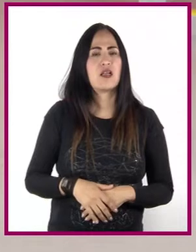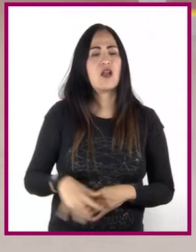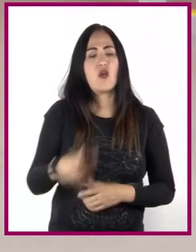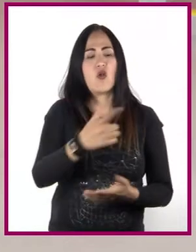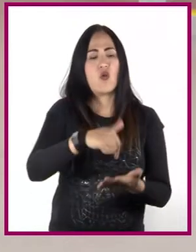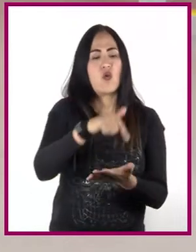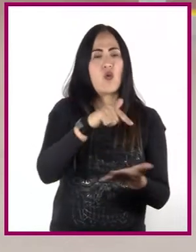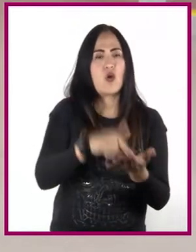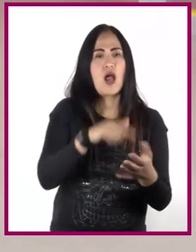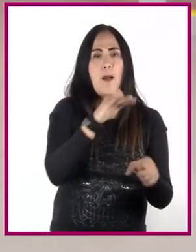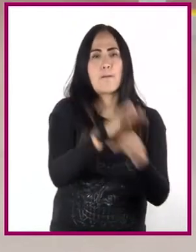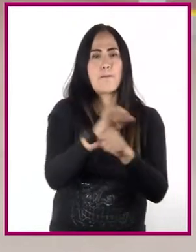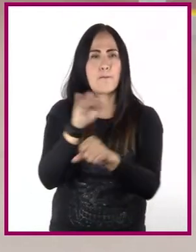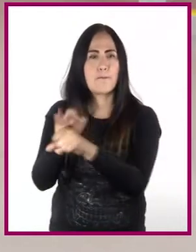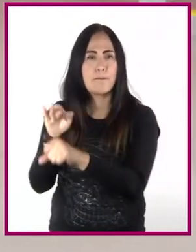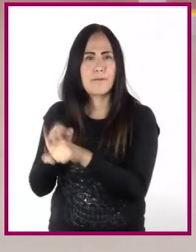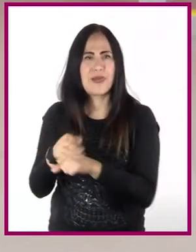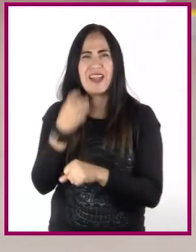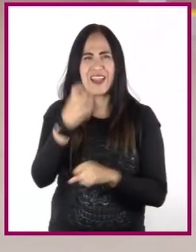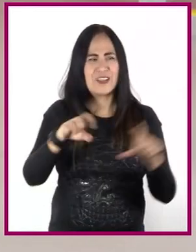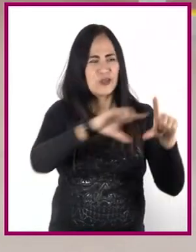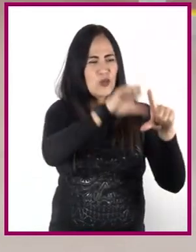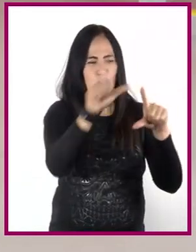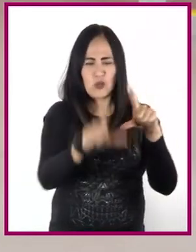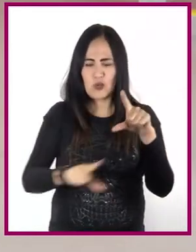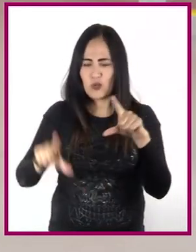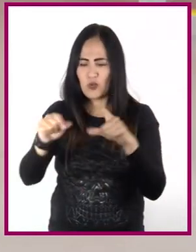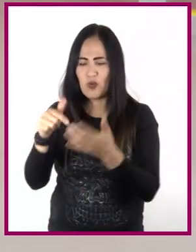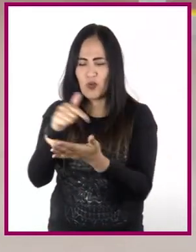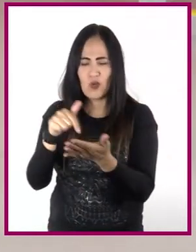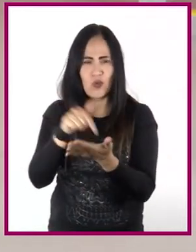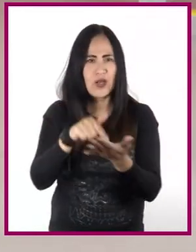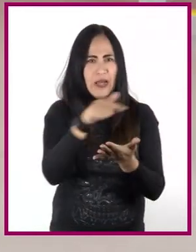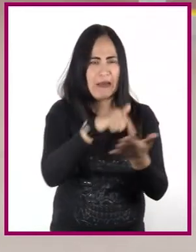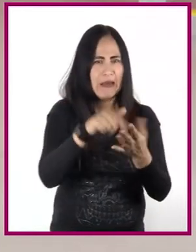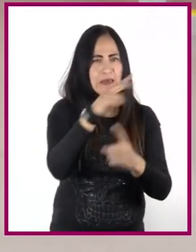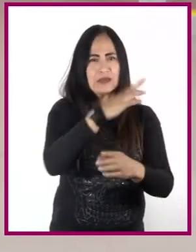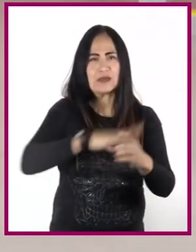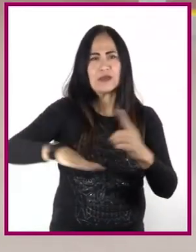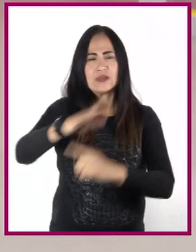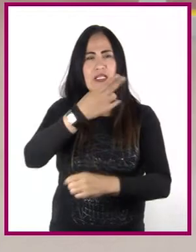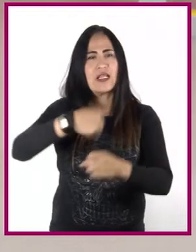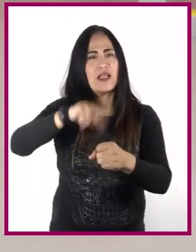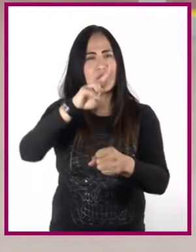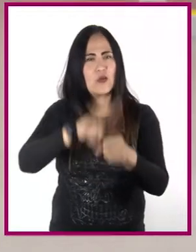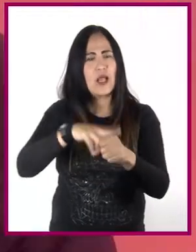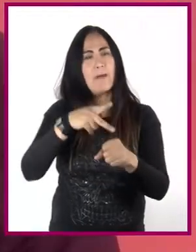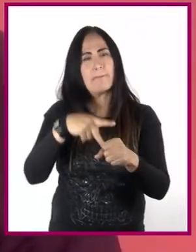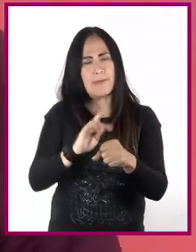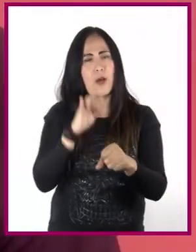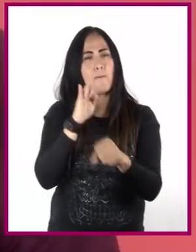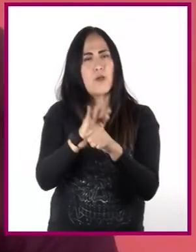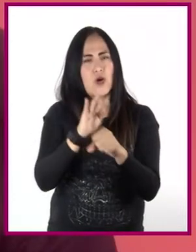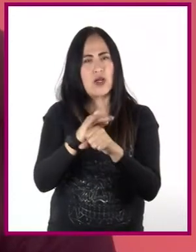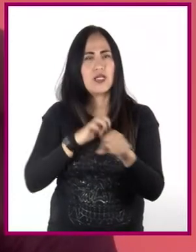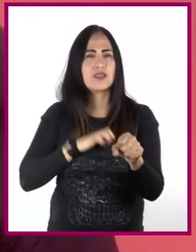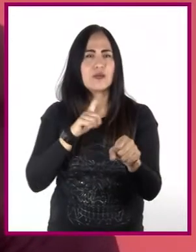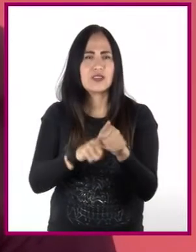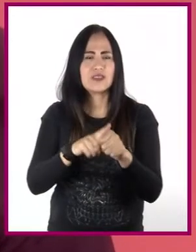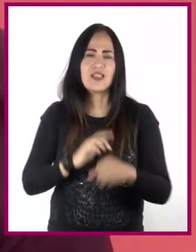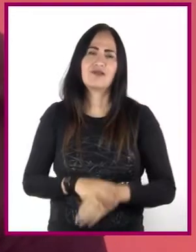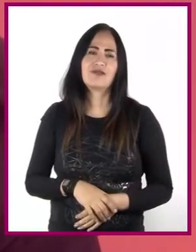protegidas. Esos espacios de nuestra república que albergan valores naturales con protección especial. Muy